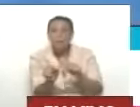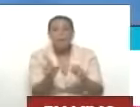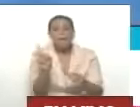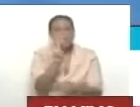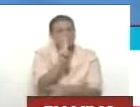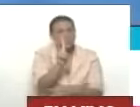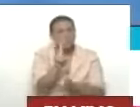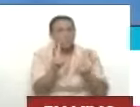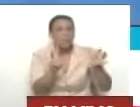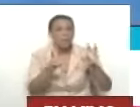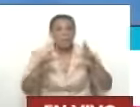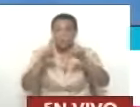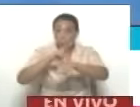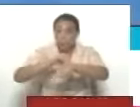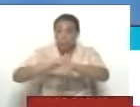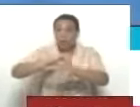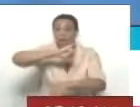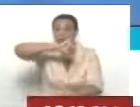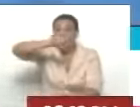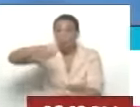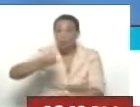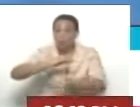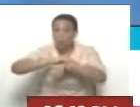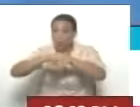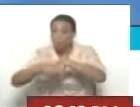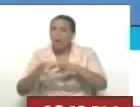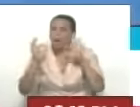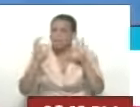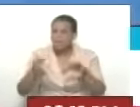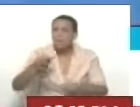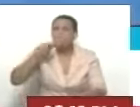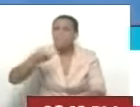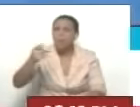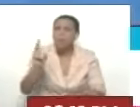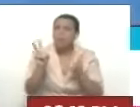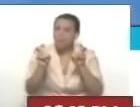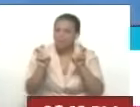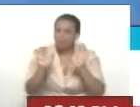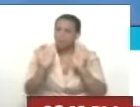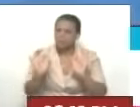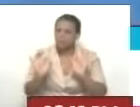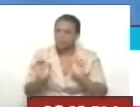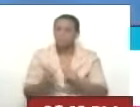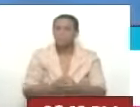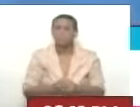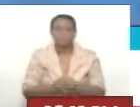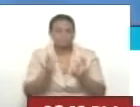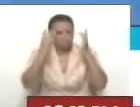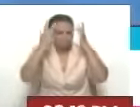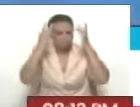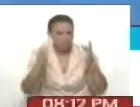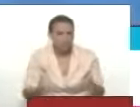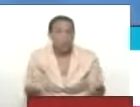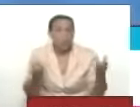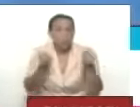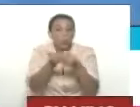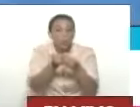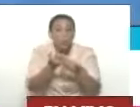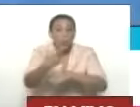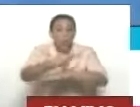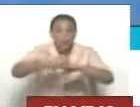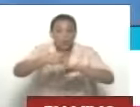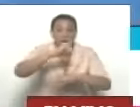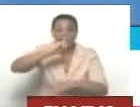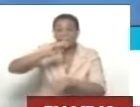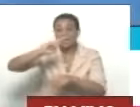esas reuniones por el doctor Jorge Rodríguez, experto en este tipo de conversaciones, por el compañero gobernador